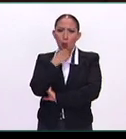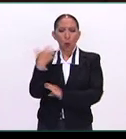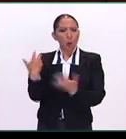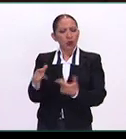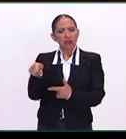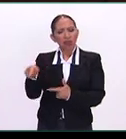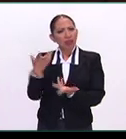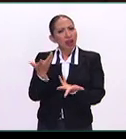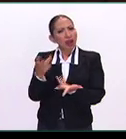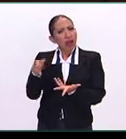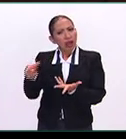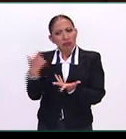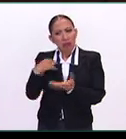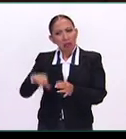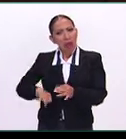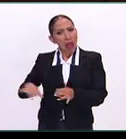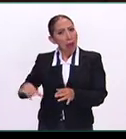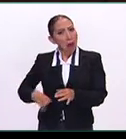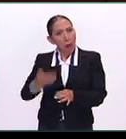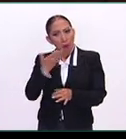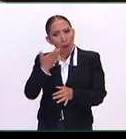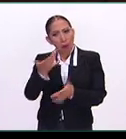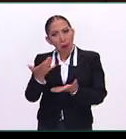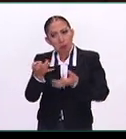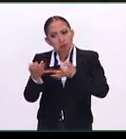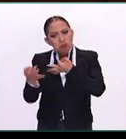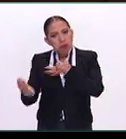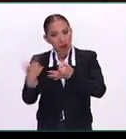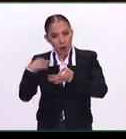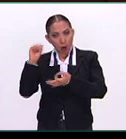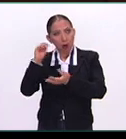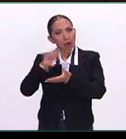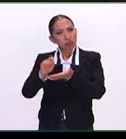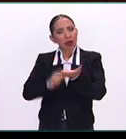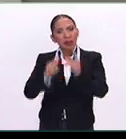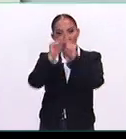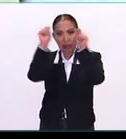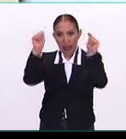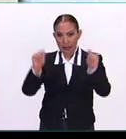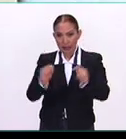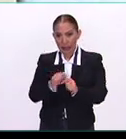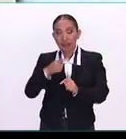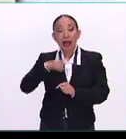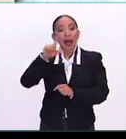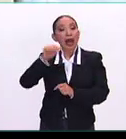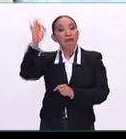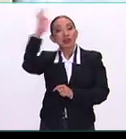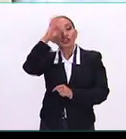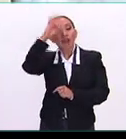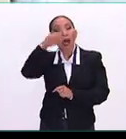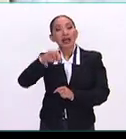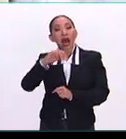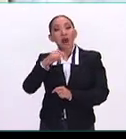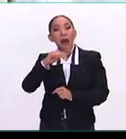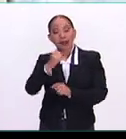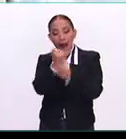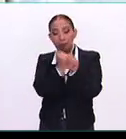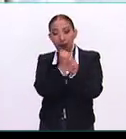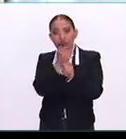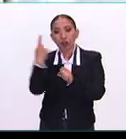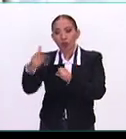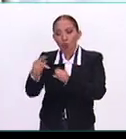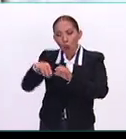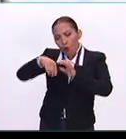Y yo dije, esto es interesantísimo. Y yo publiqué como tesis la filosofía náhuatl estudiada en